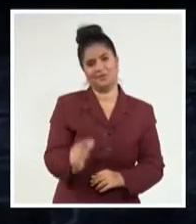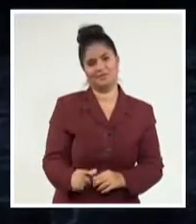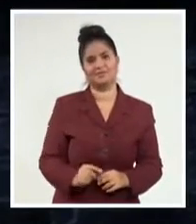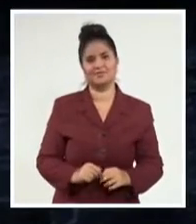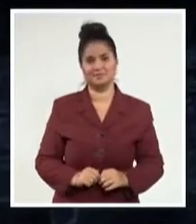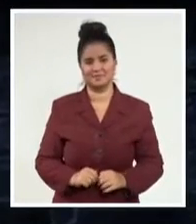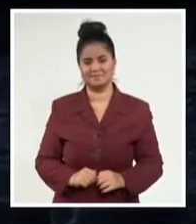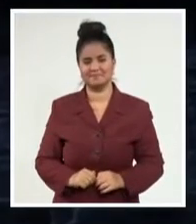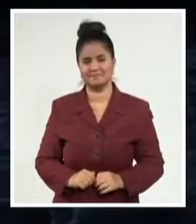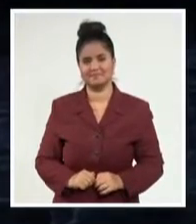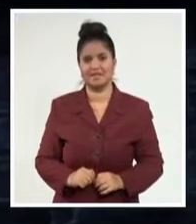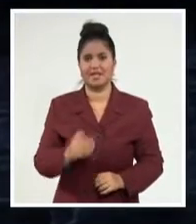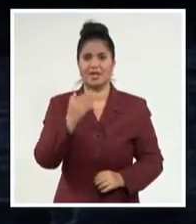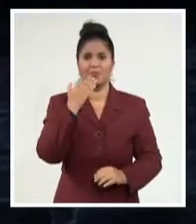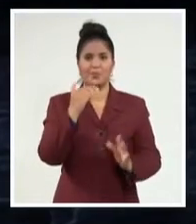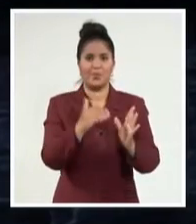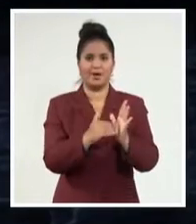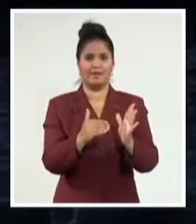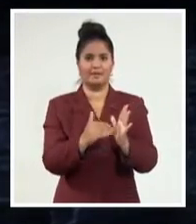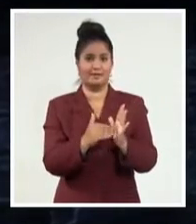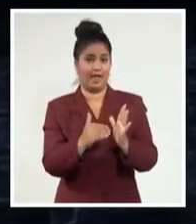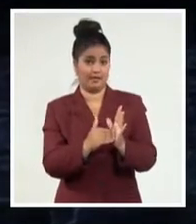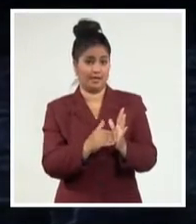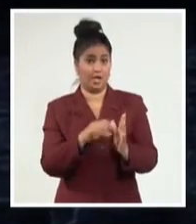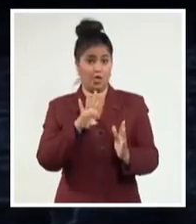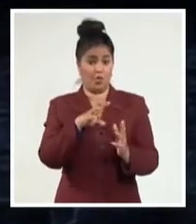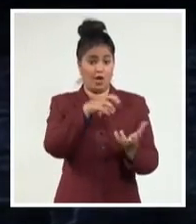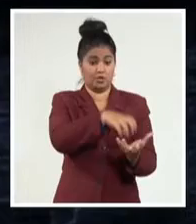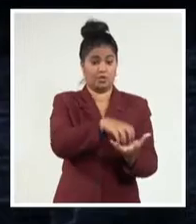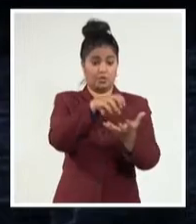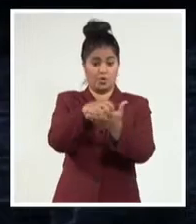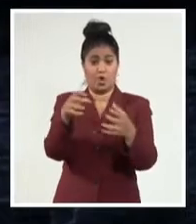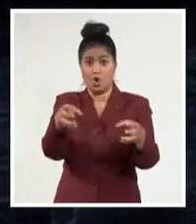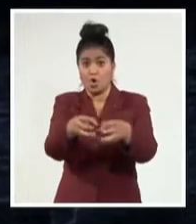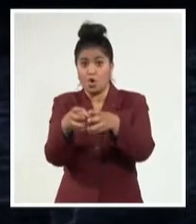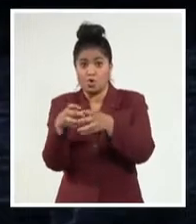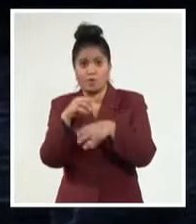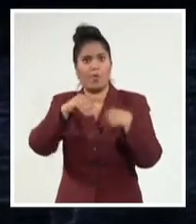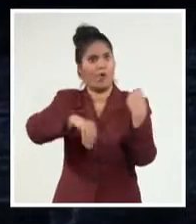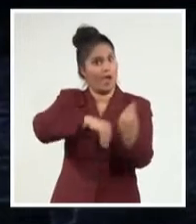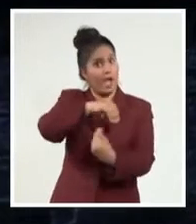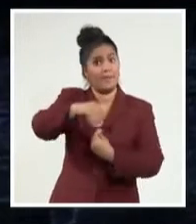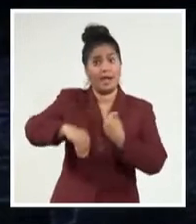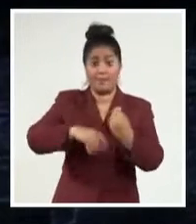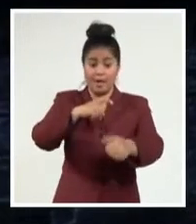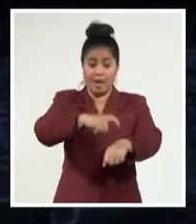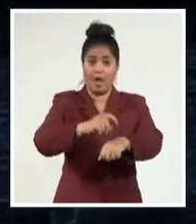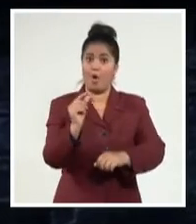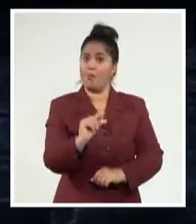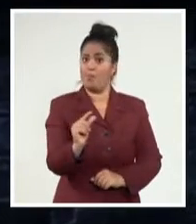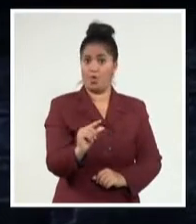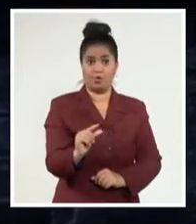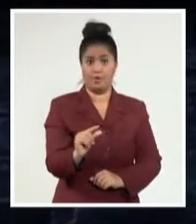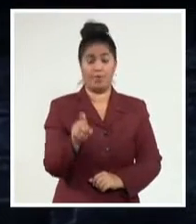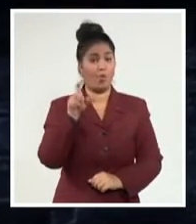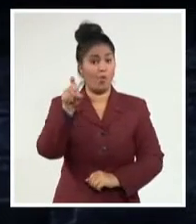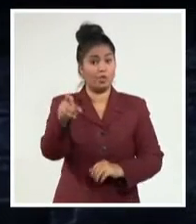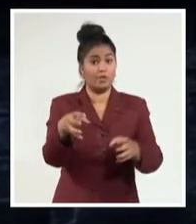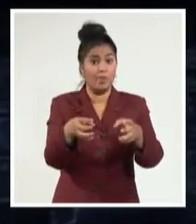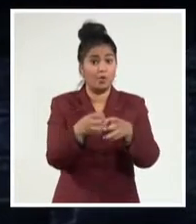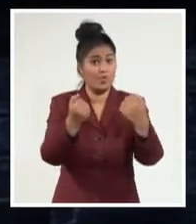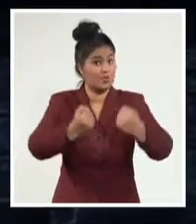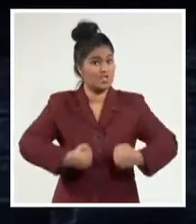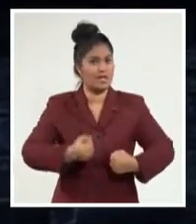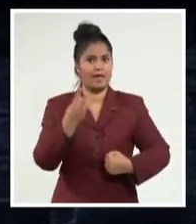Buenas tardes. 4 gabinetes en 6 meses que se traducen en 4 primeros ministros designados y el penúltimo duró apenas 3 días. En medio de